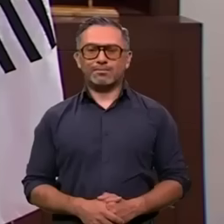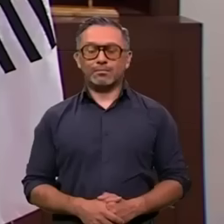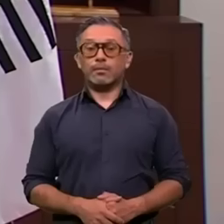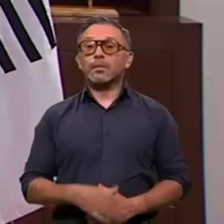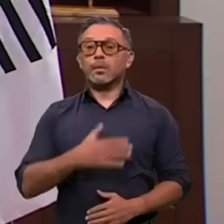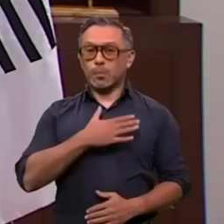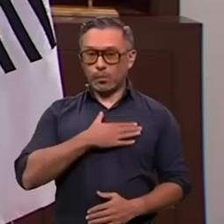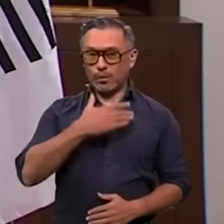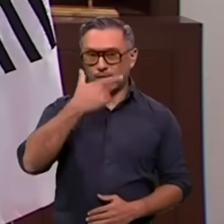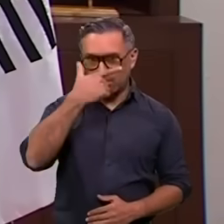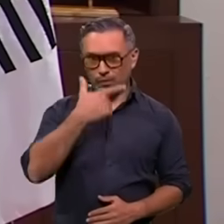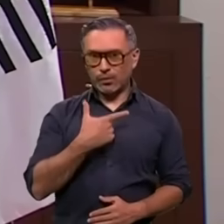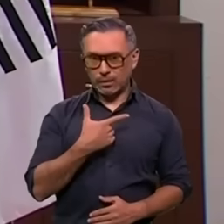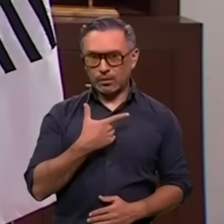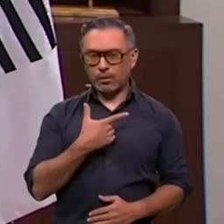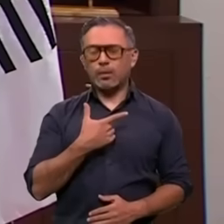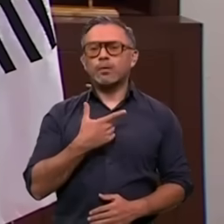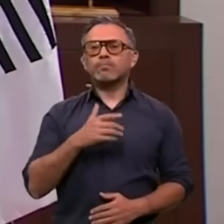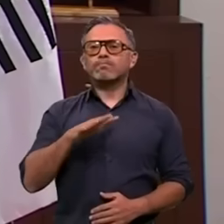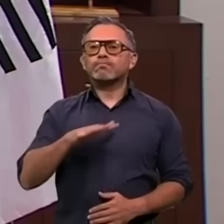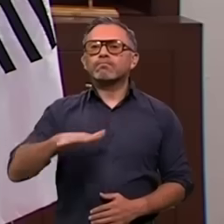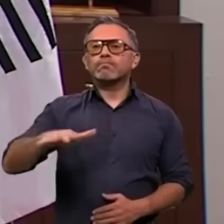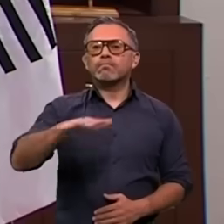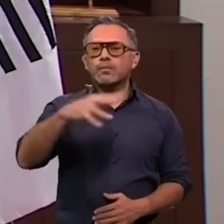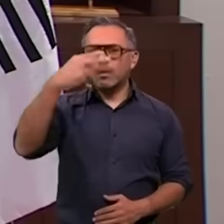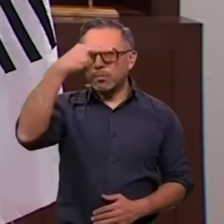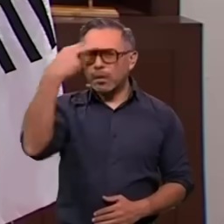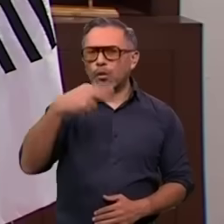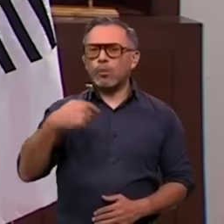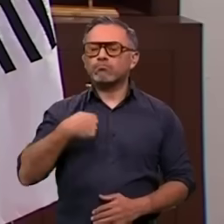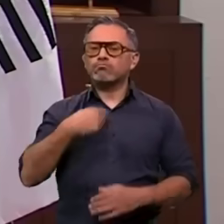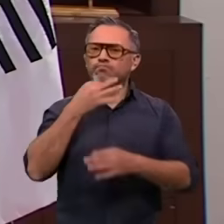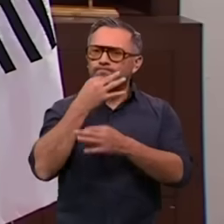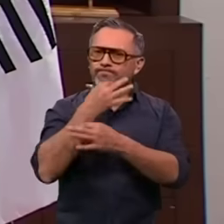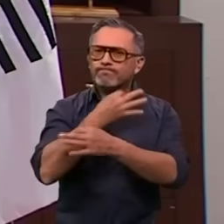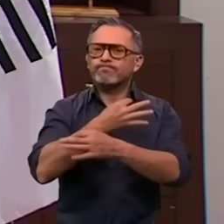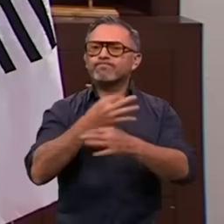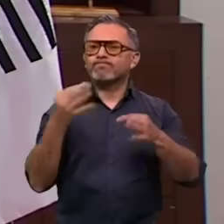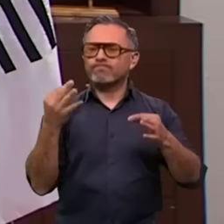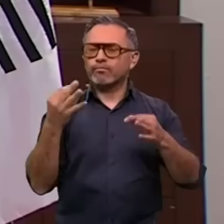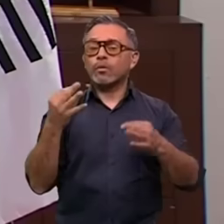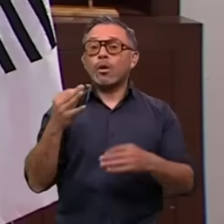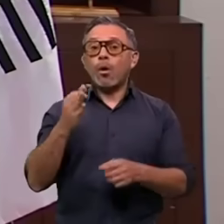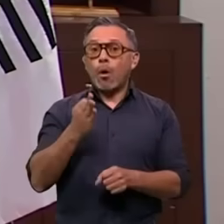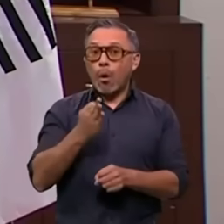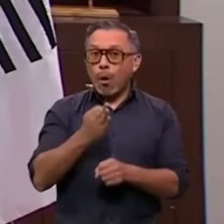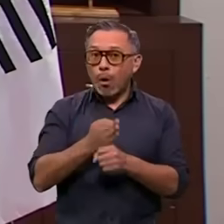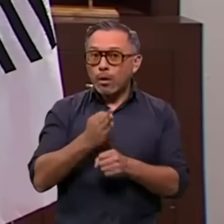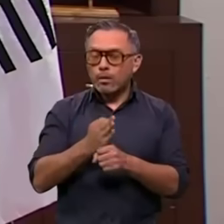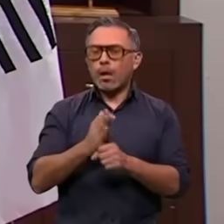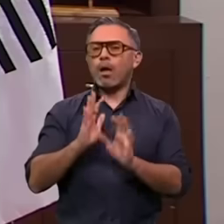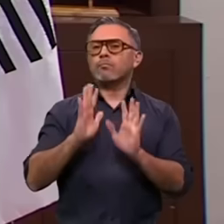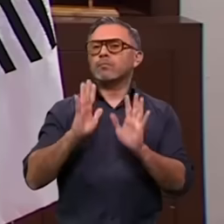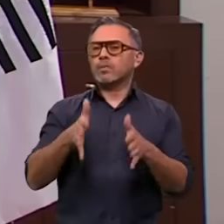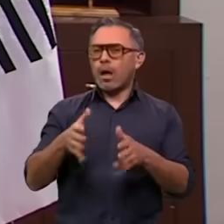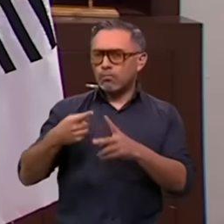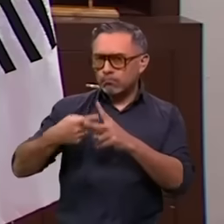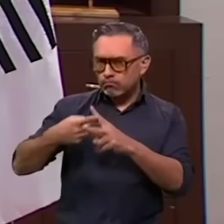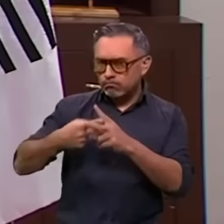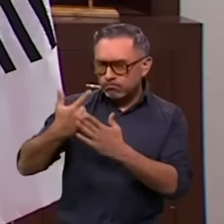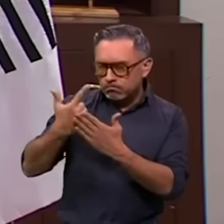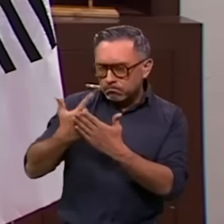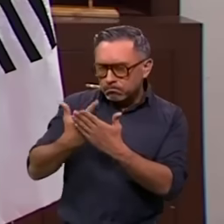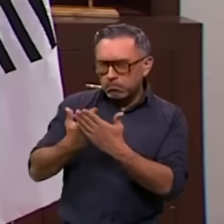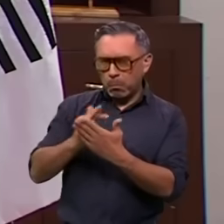Buenas noches. Me dirijo a la Nación Mexicana para informarles que en este momento he recibido la estimación de